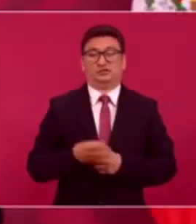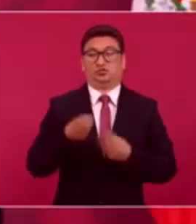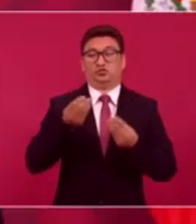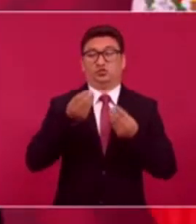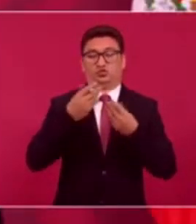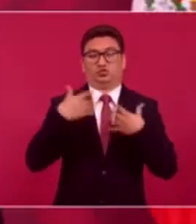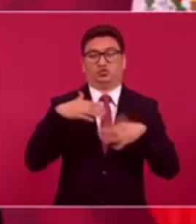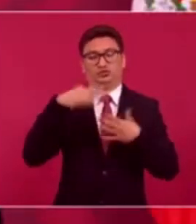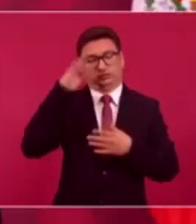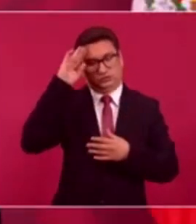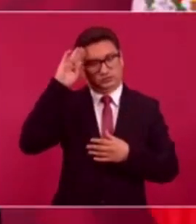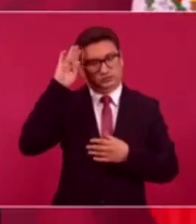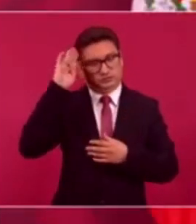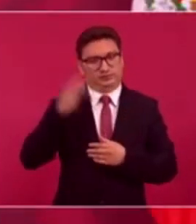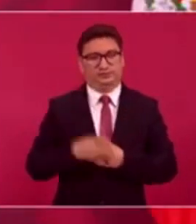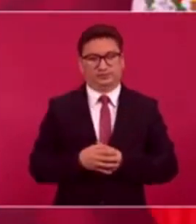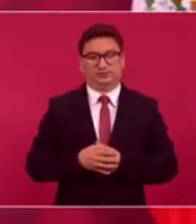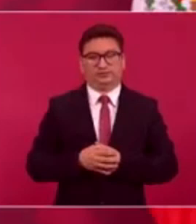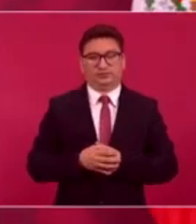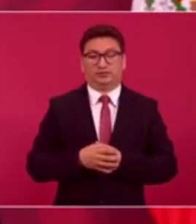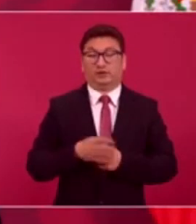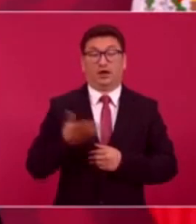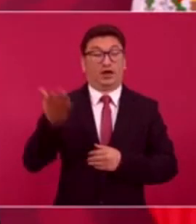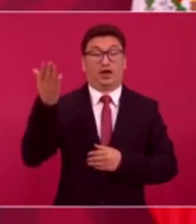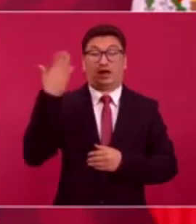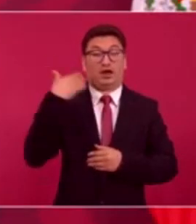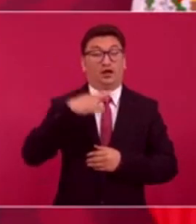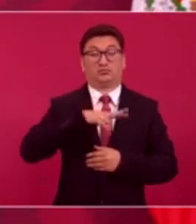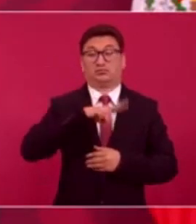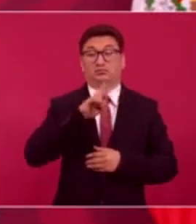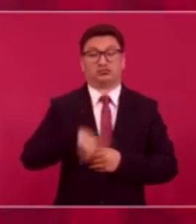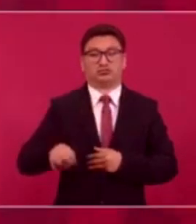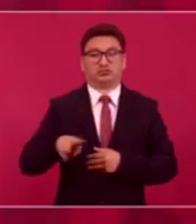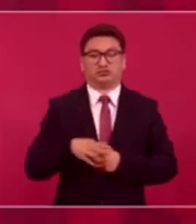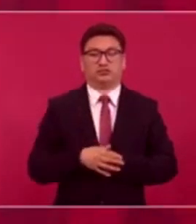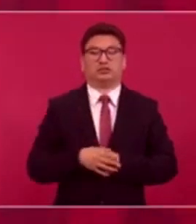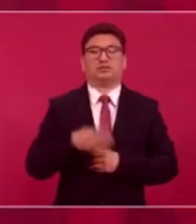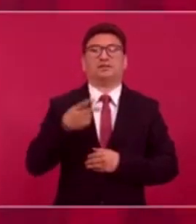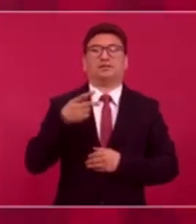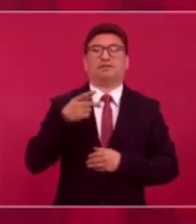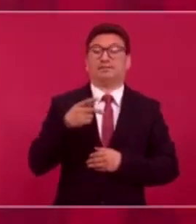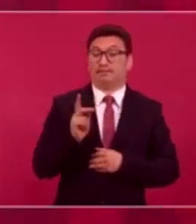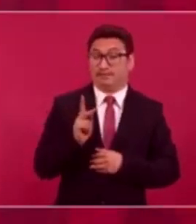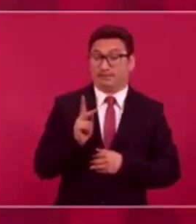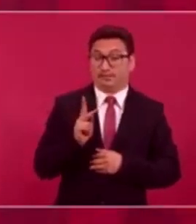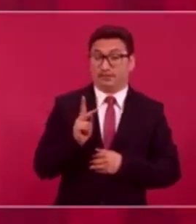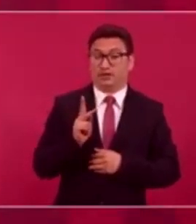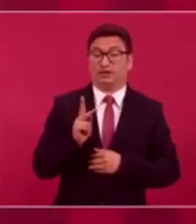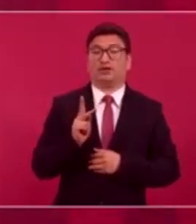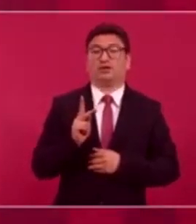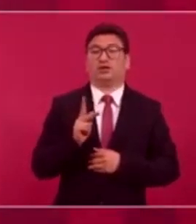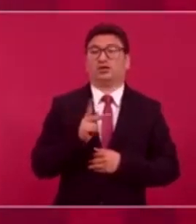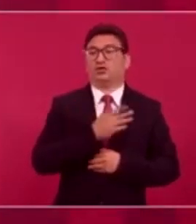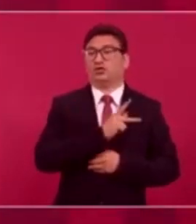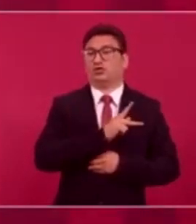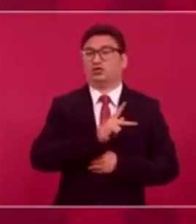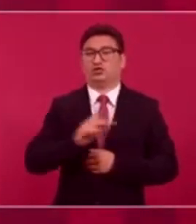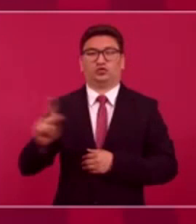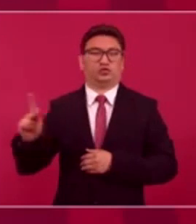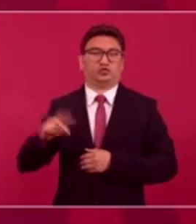Muchísimo. O sea, es algo nunca visto. Pero todos los adultos